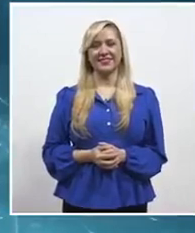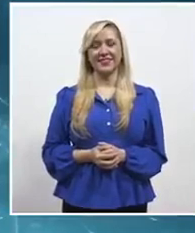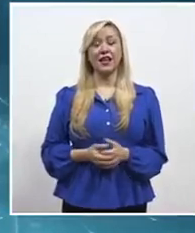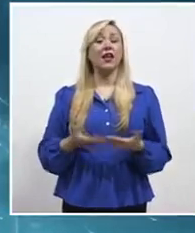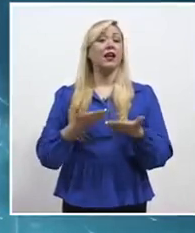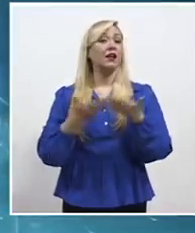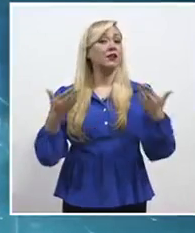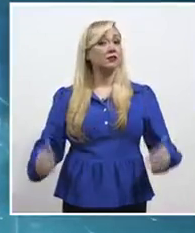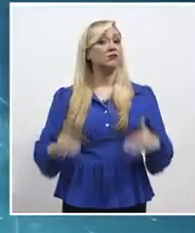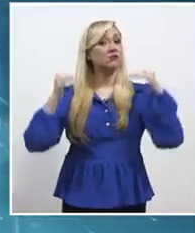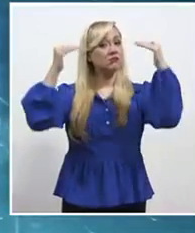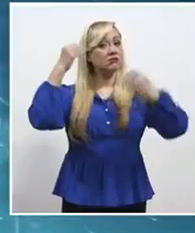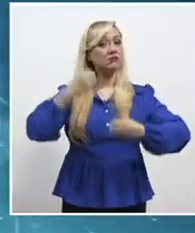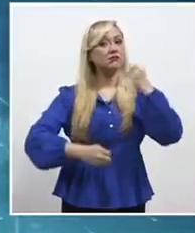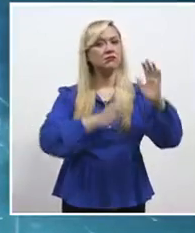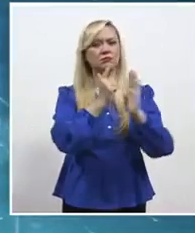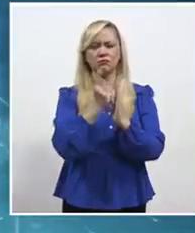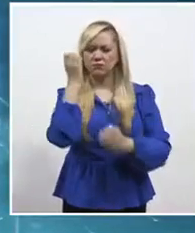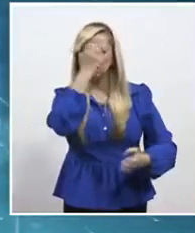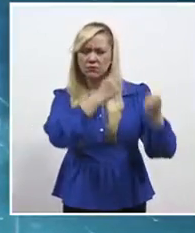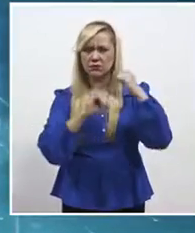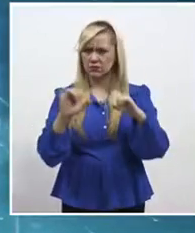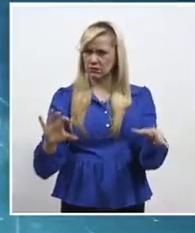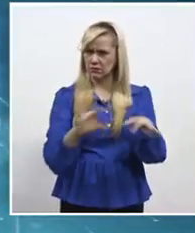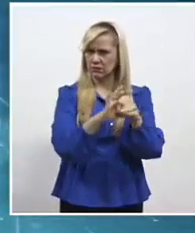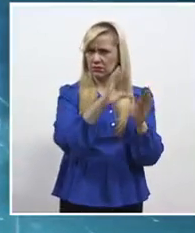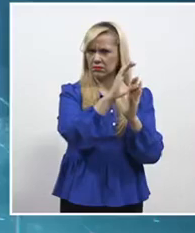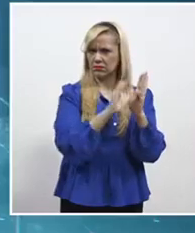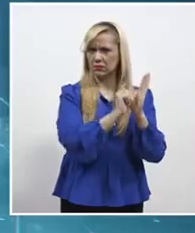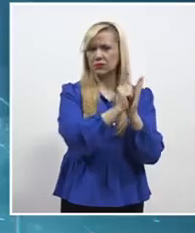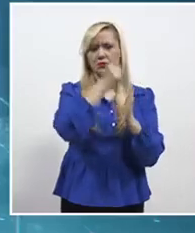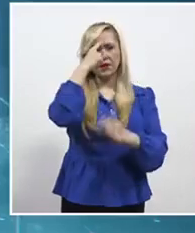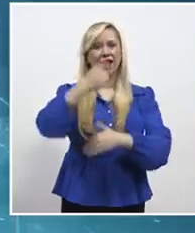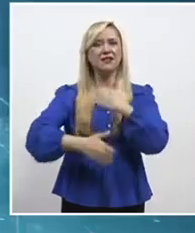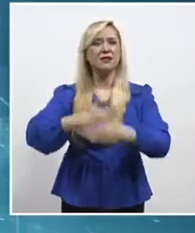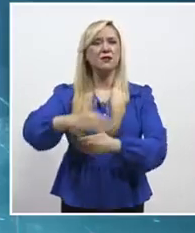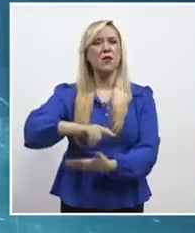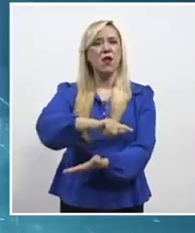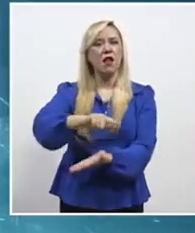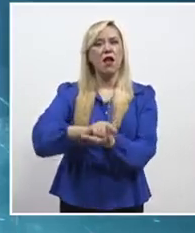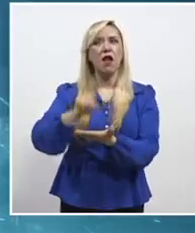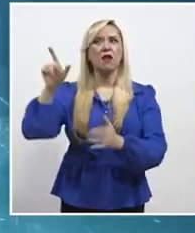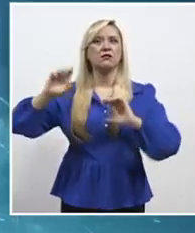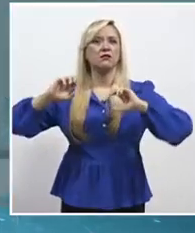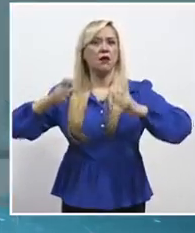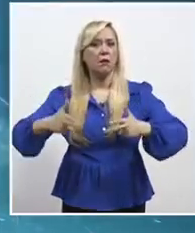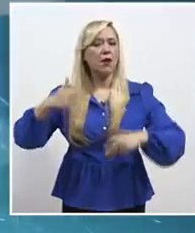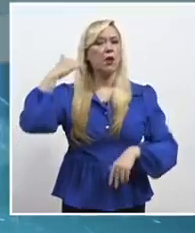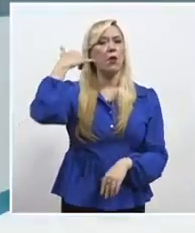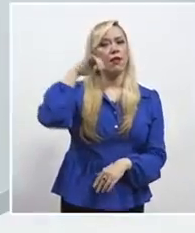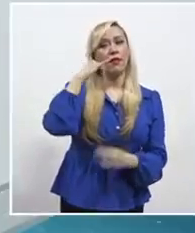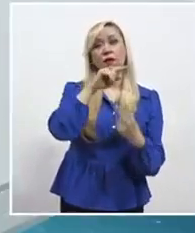La Suprema Corte revisó la constitucionalidad de las leyes de archivos de los estados de Chiapas y Yucatán.